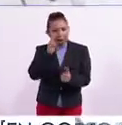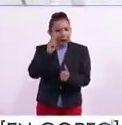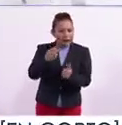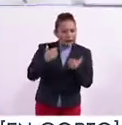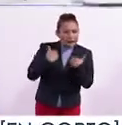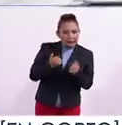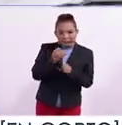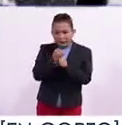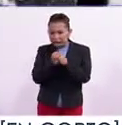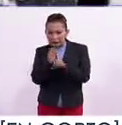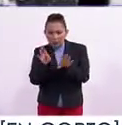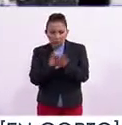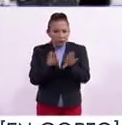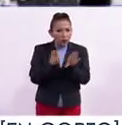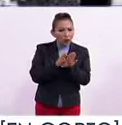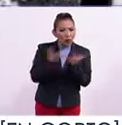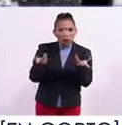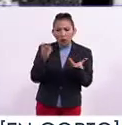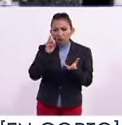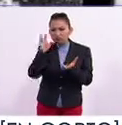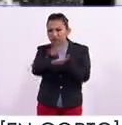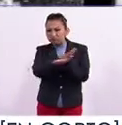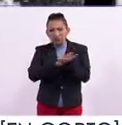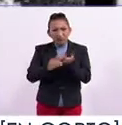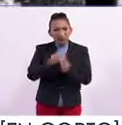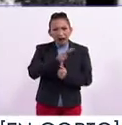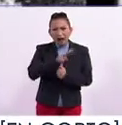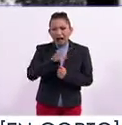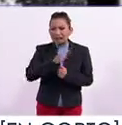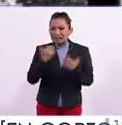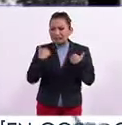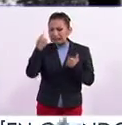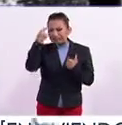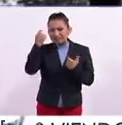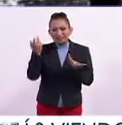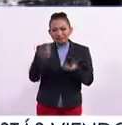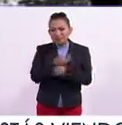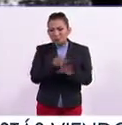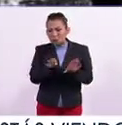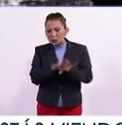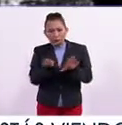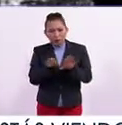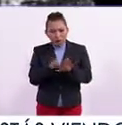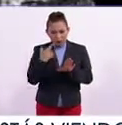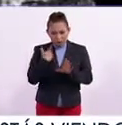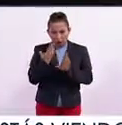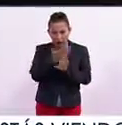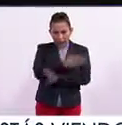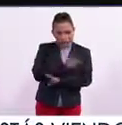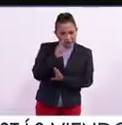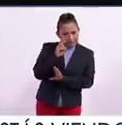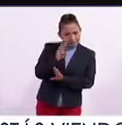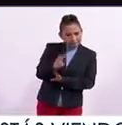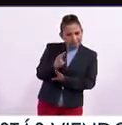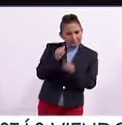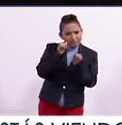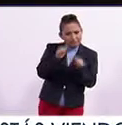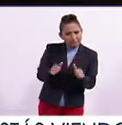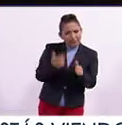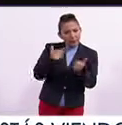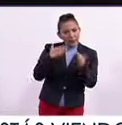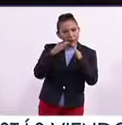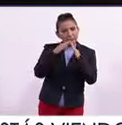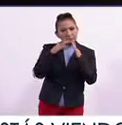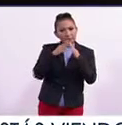entender y ver las grandes destrucciones que había y tratar de entenderlo. Y entonces me dediqué al principio en la parte de la